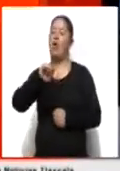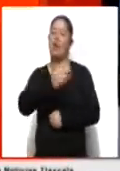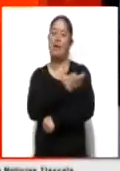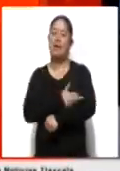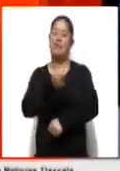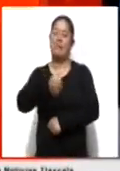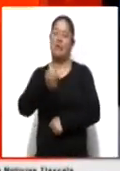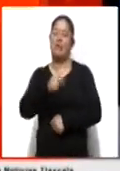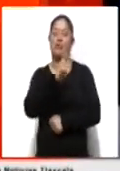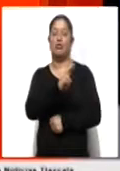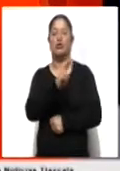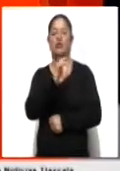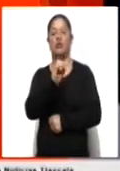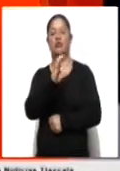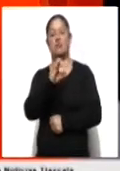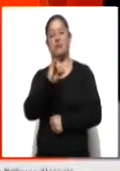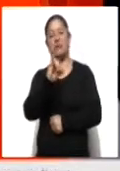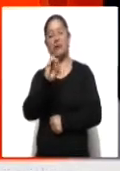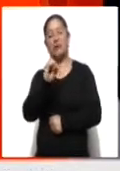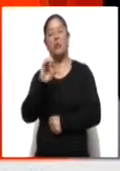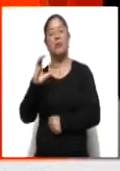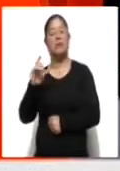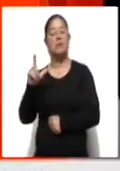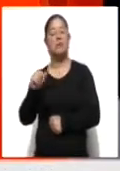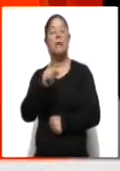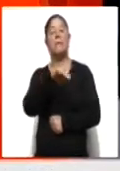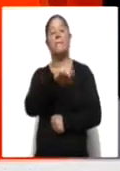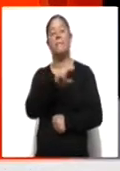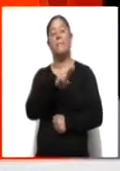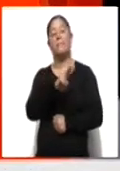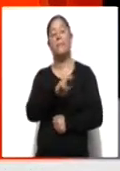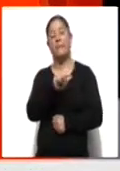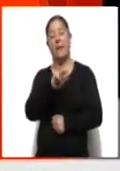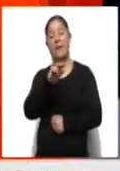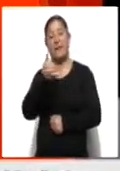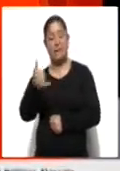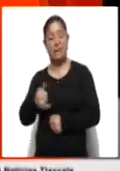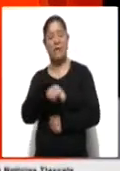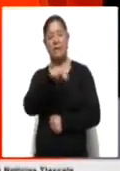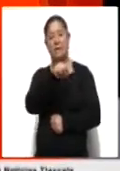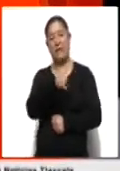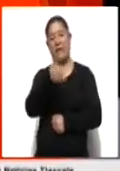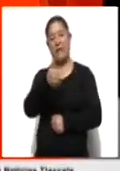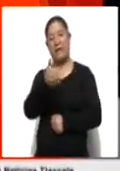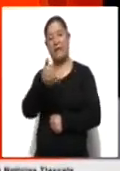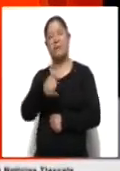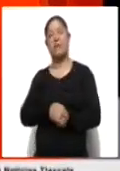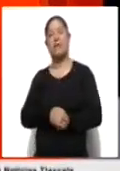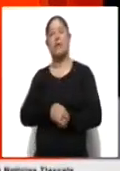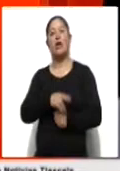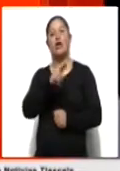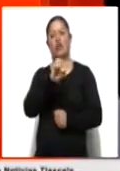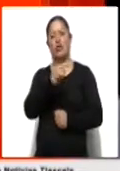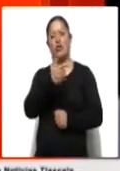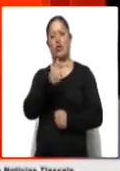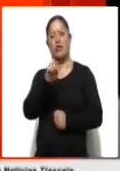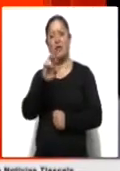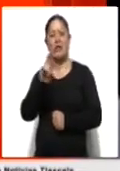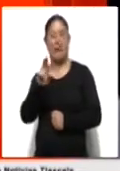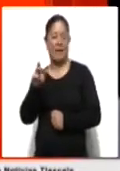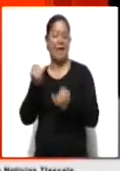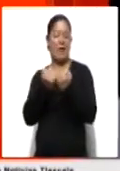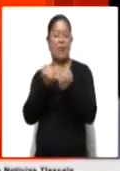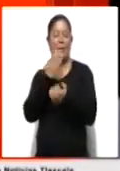mucho gusto a Rocío Castro Lira, Mari Xochipa, Nay López Sánchez y por supuesto para Roger Business, quien nos saluda desde la cuenta de